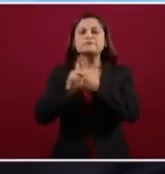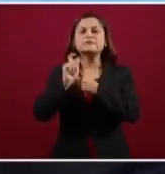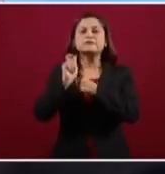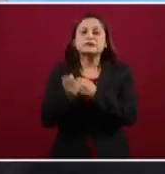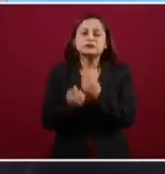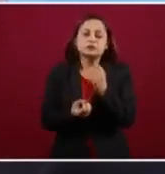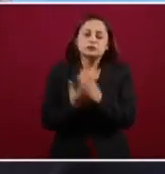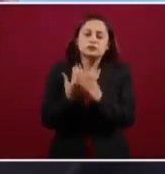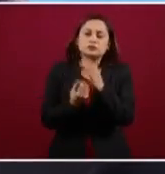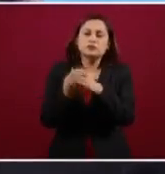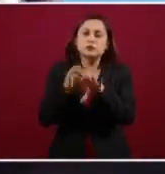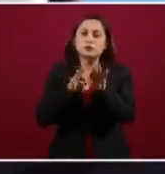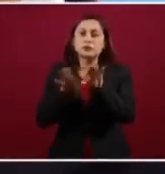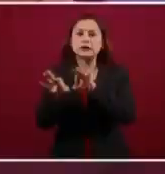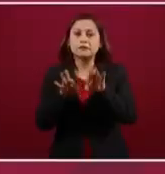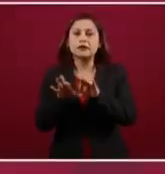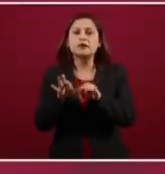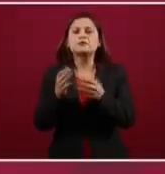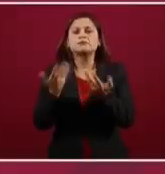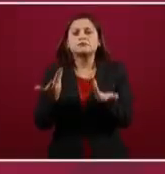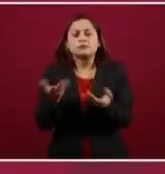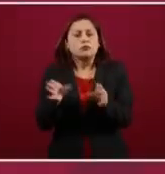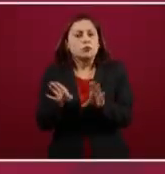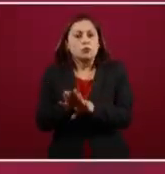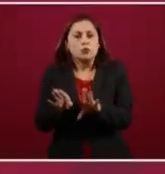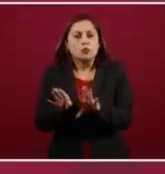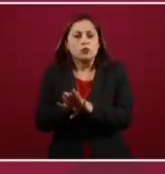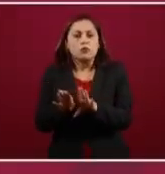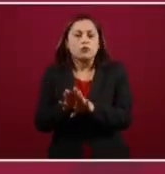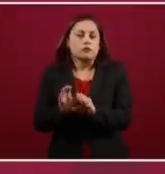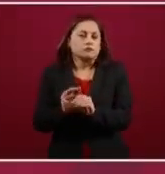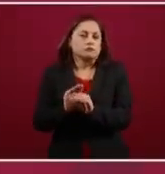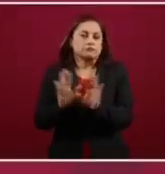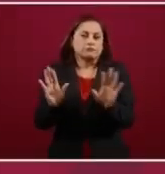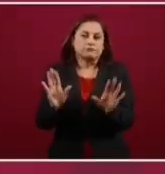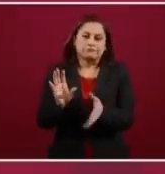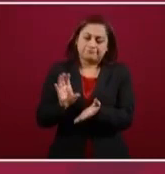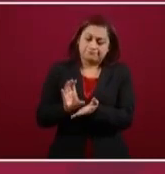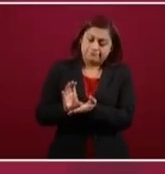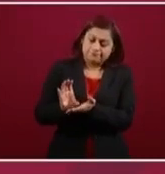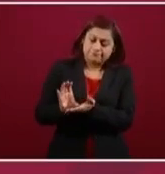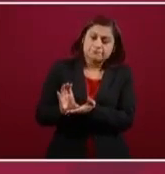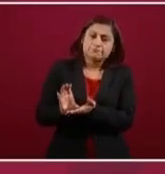que procurar que la inversión